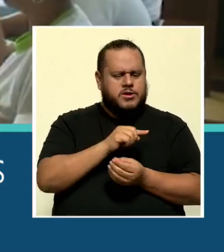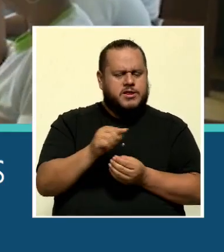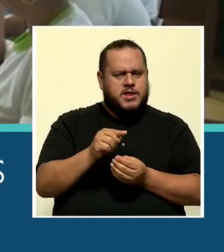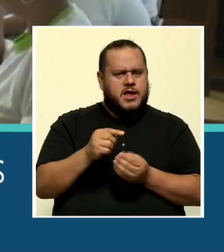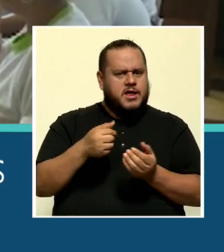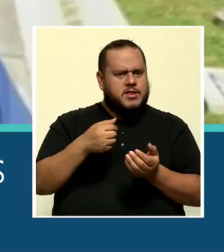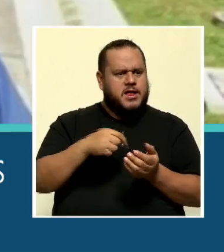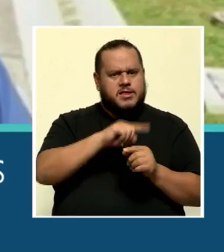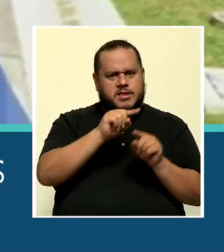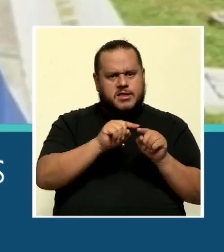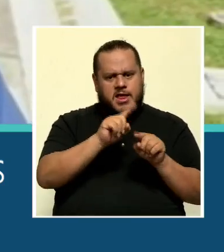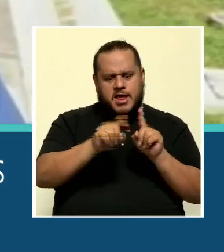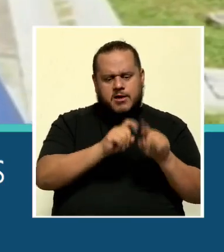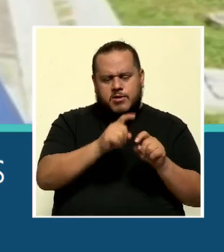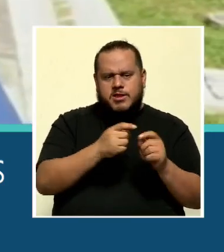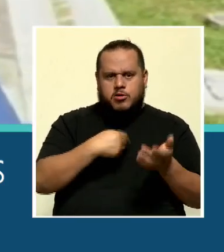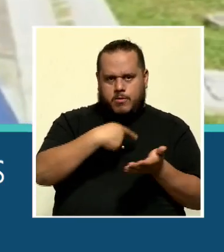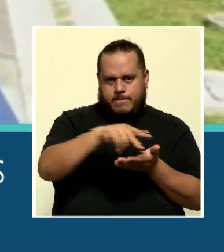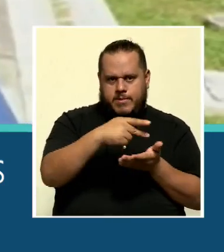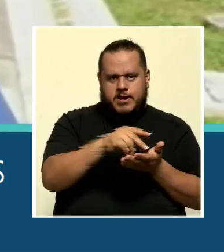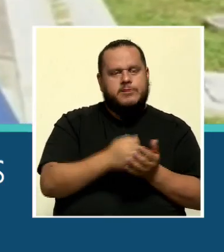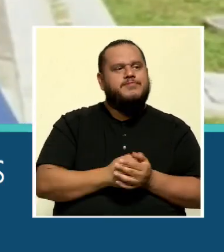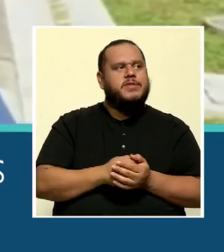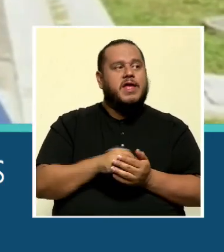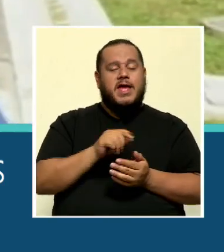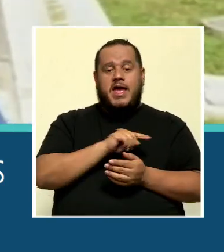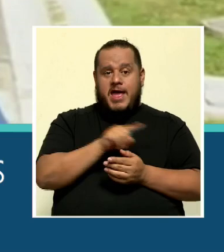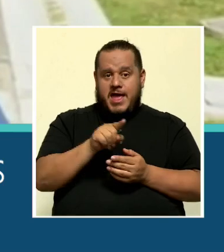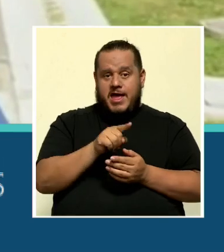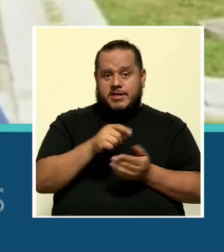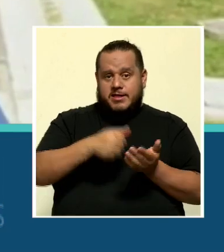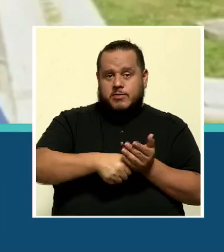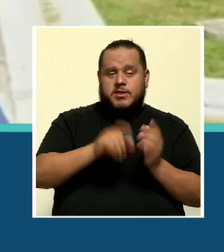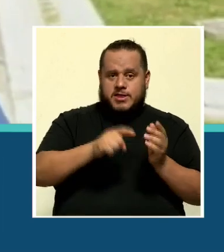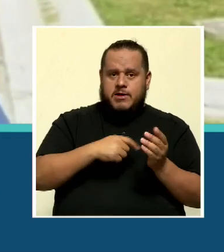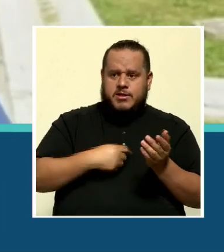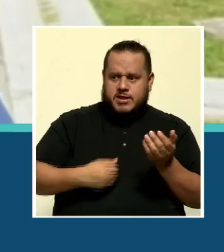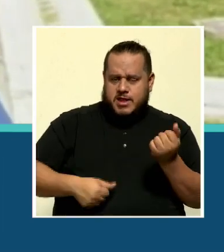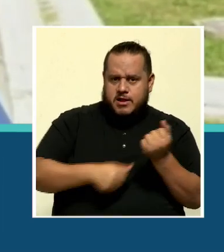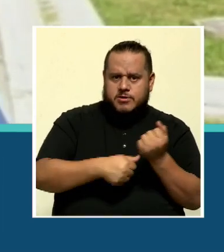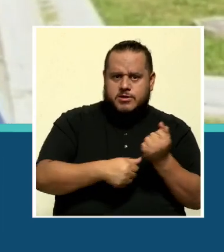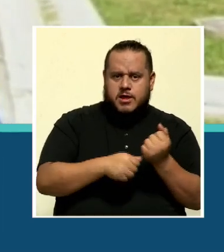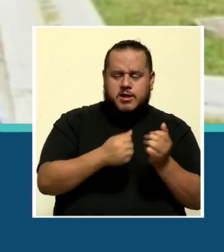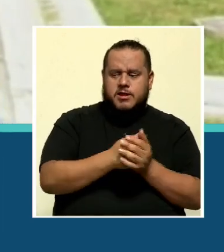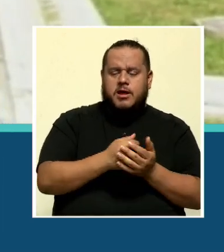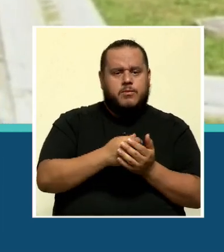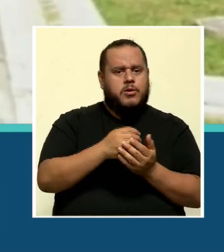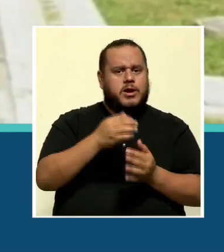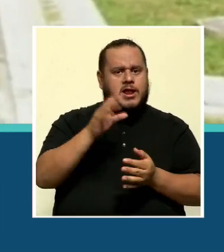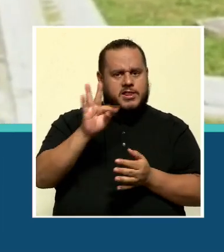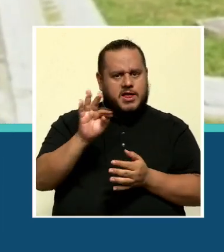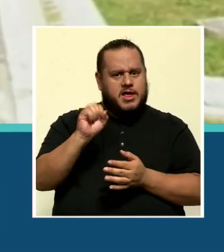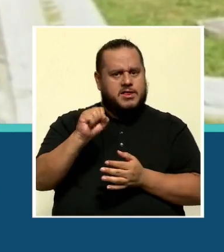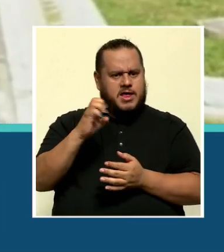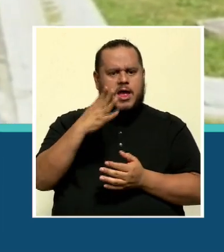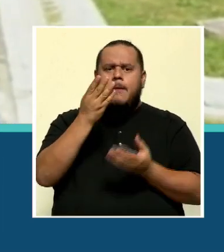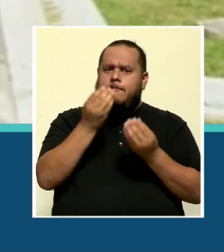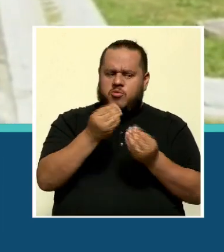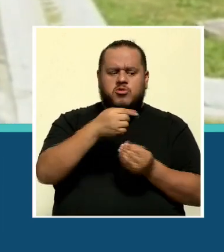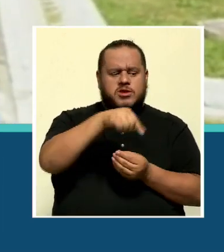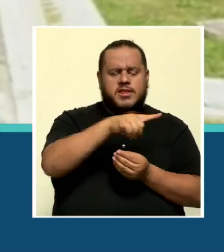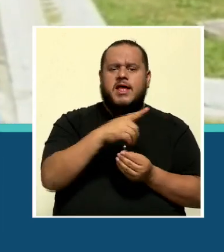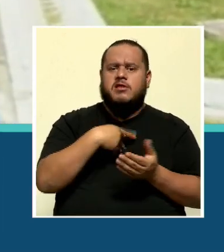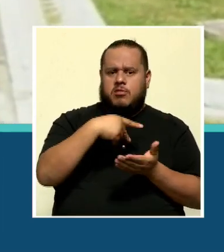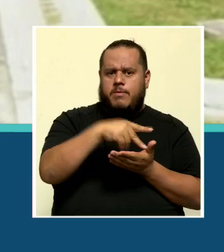son pagadas. Y usan encuestas que deben ser auditadas por el Tribunal Supremo de Elecciones. Encuestas que todo el mundo sabe son pagadas. Y